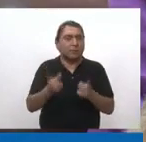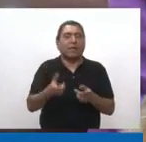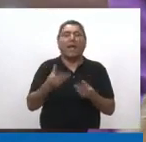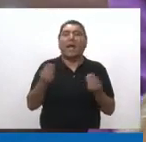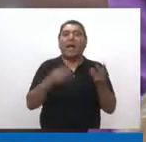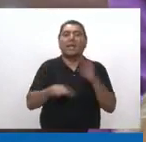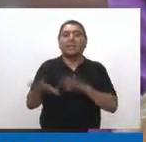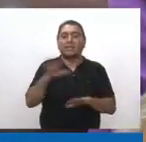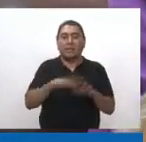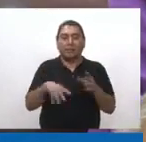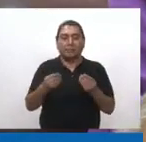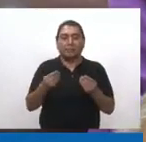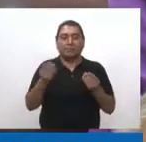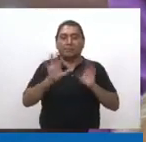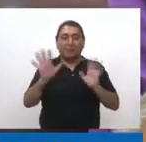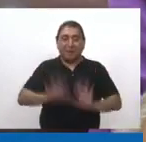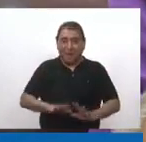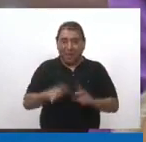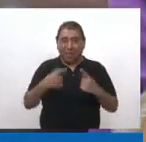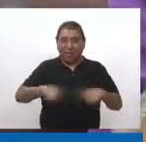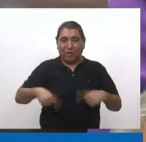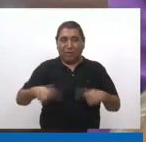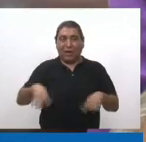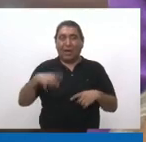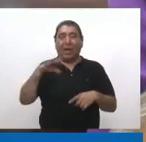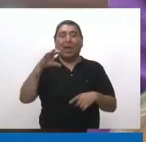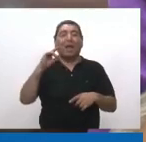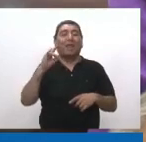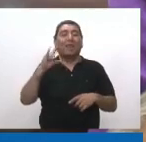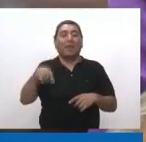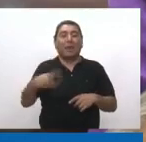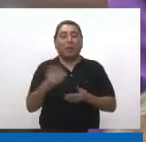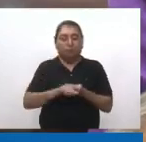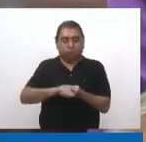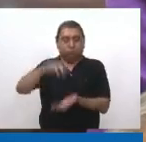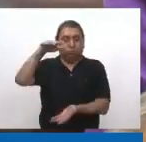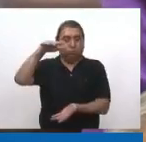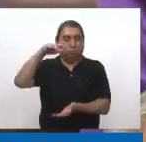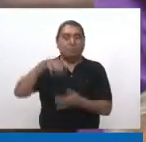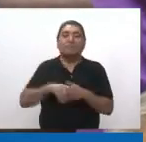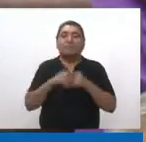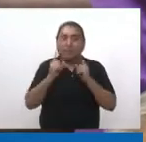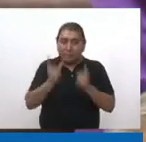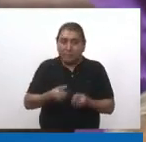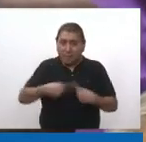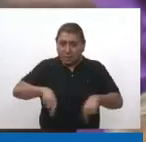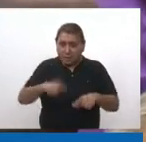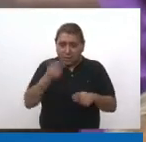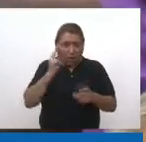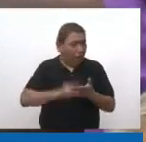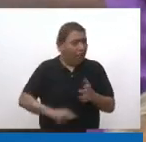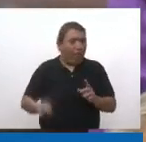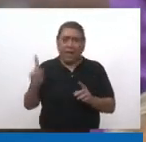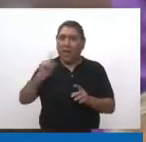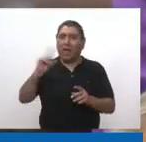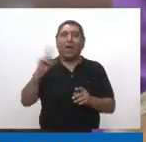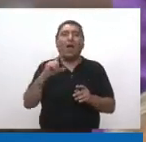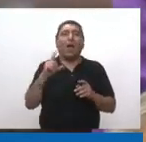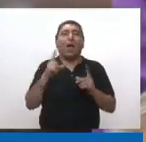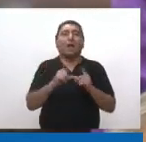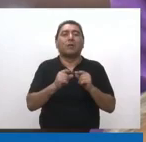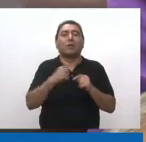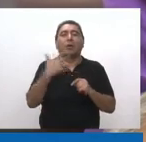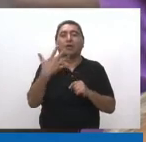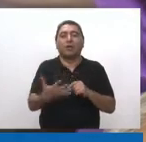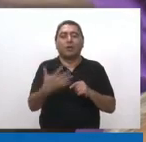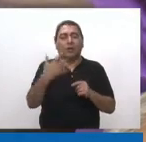estaban preparando el decretazo. Entonces, pero como no habían leído el artículo 5 del Código Civil de